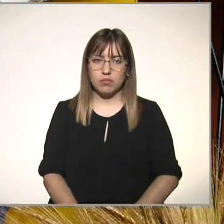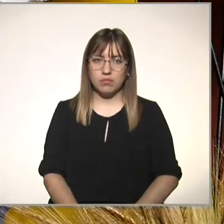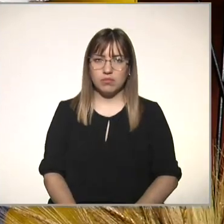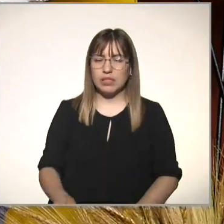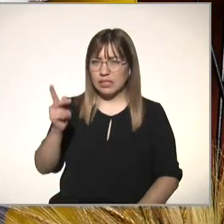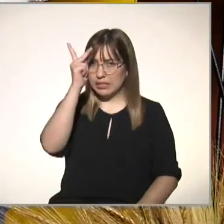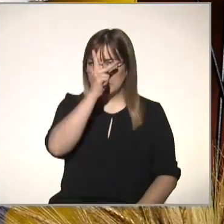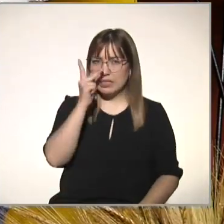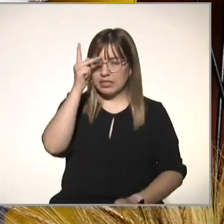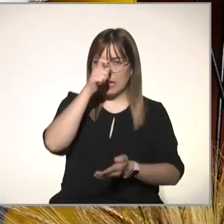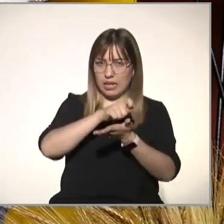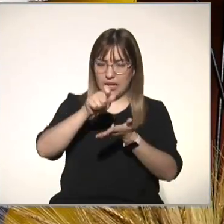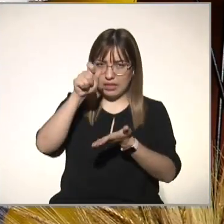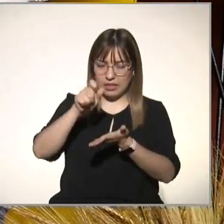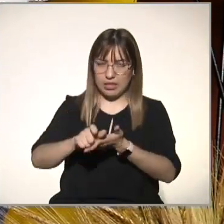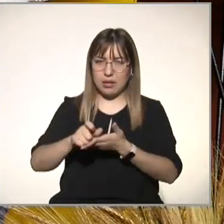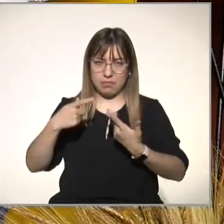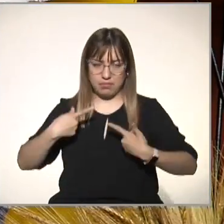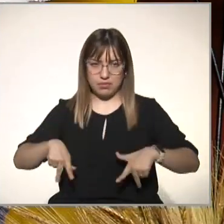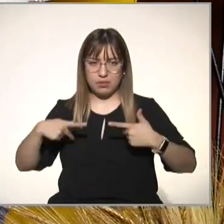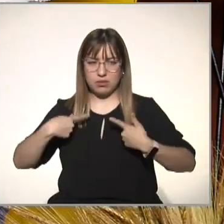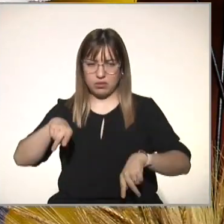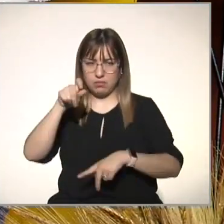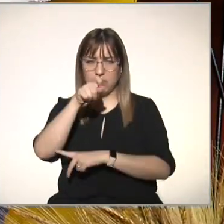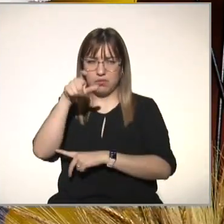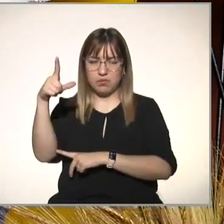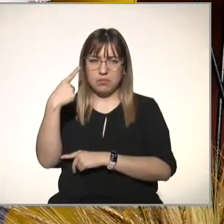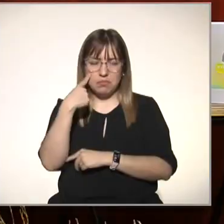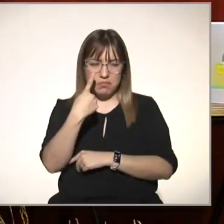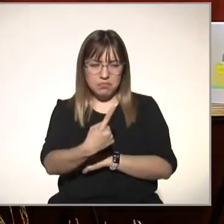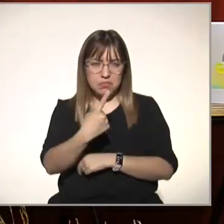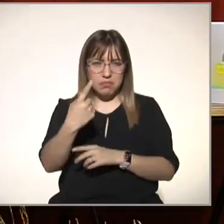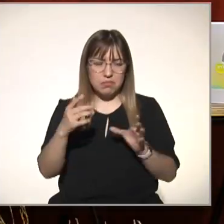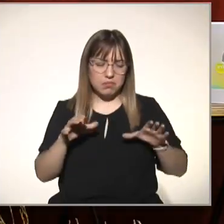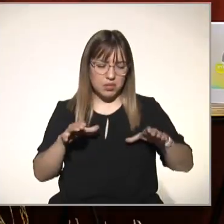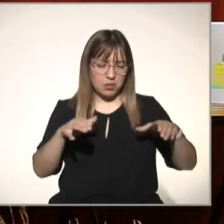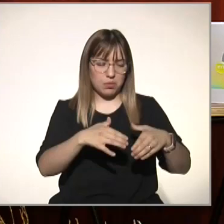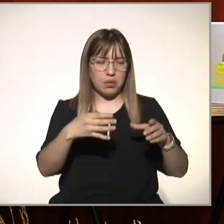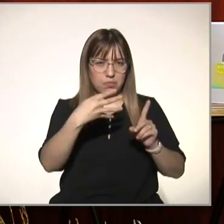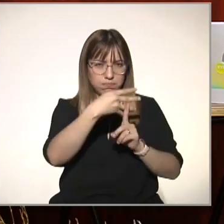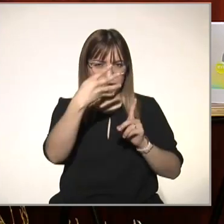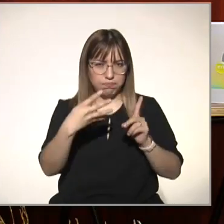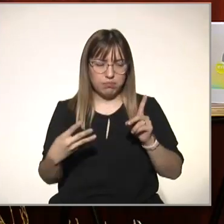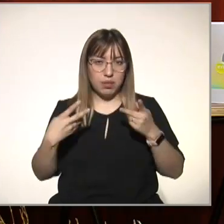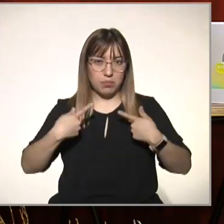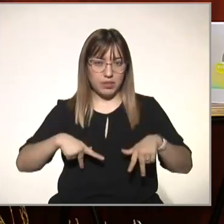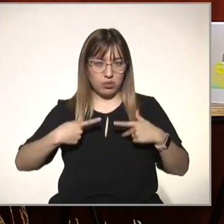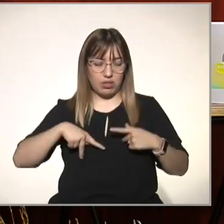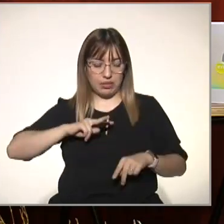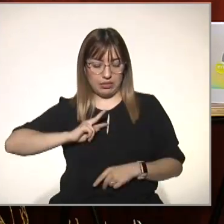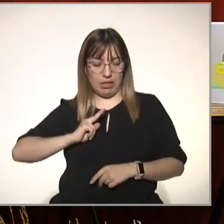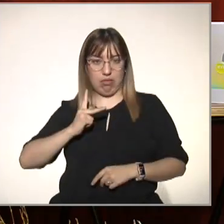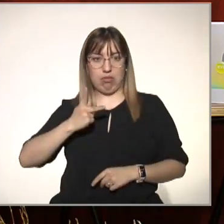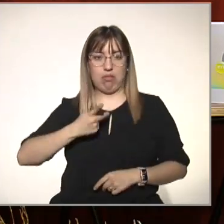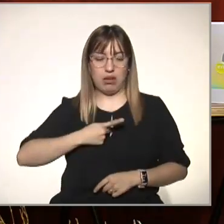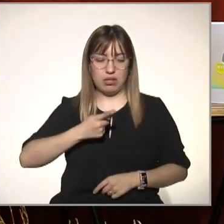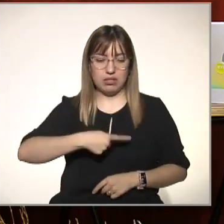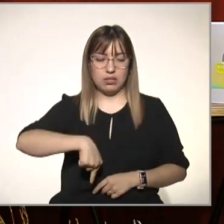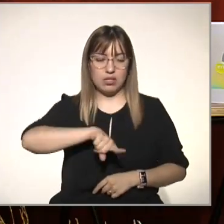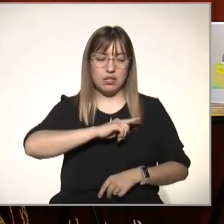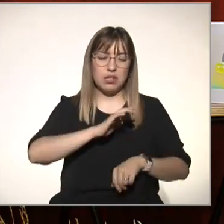LGBT o de la población LGBT, en especial en personas trans, es muy común que haya